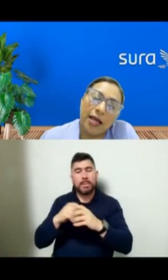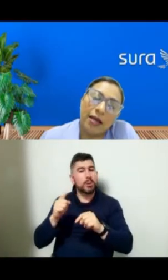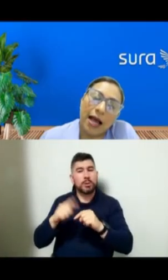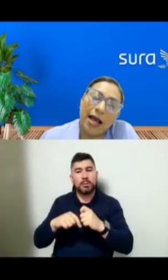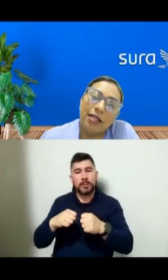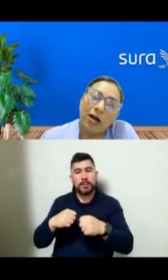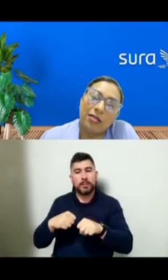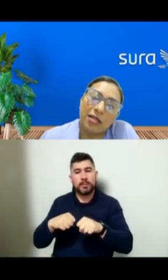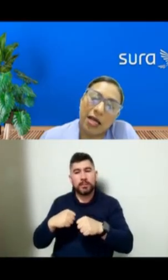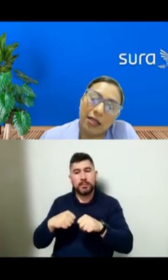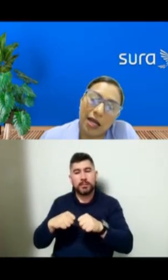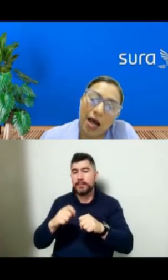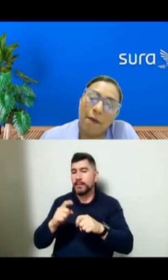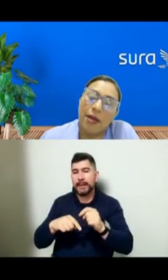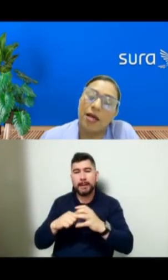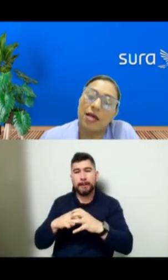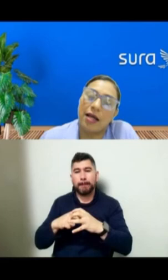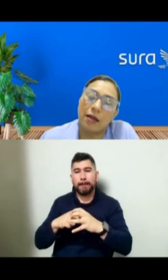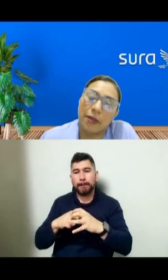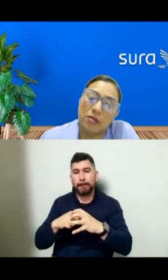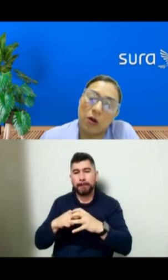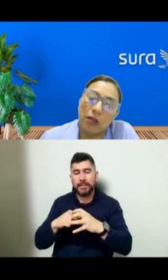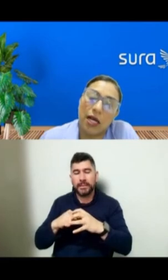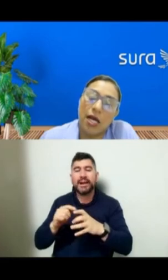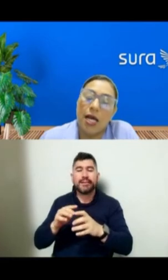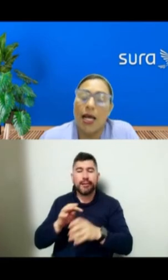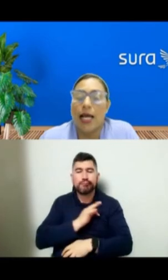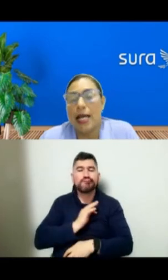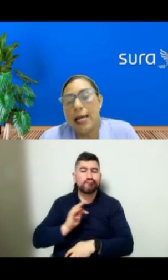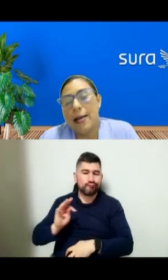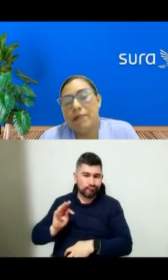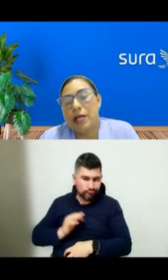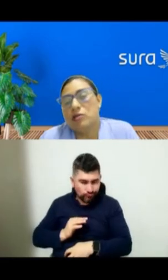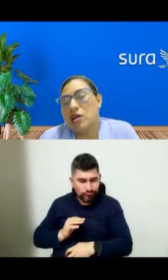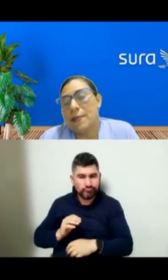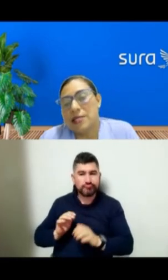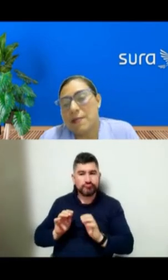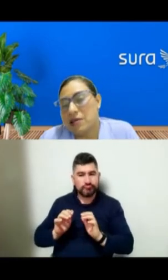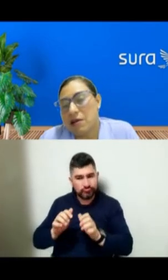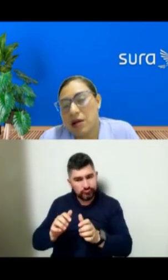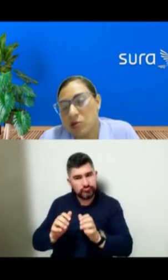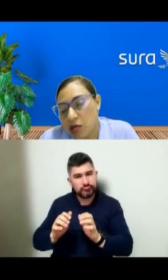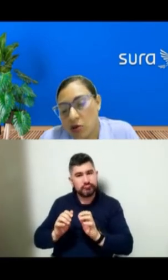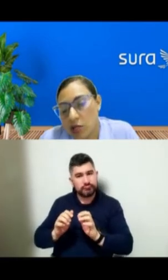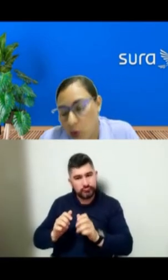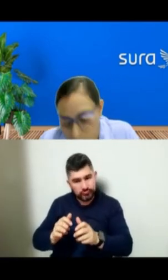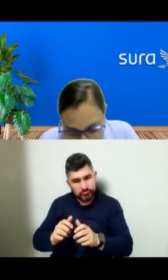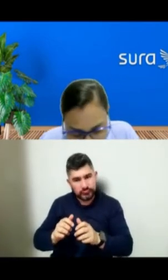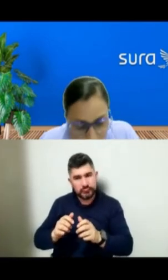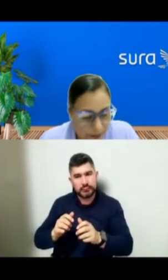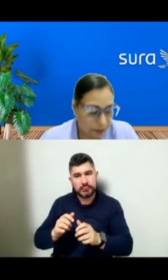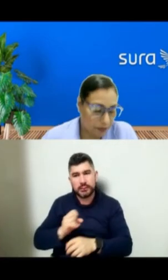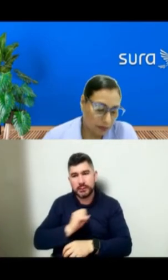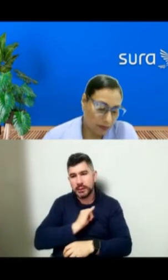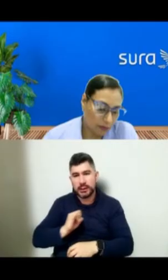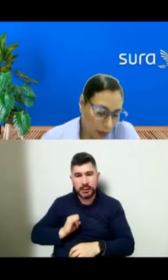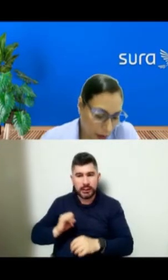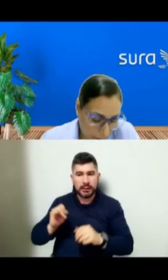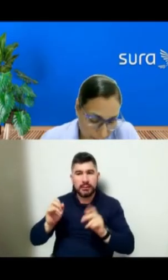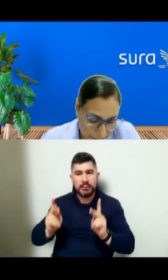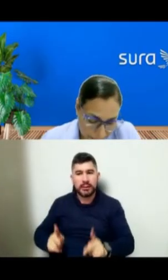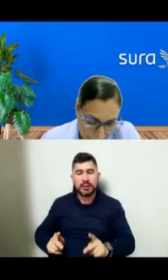ende ahí toca hacer ya terapias a esta persona y su incapacidad va a ser más o menos de 1 mes.